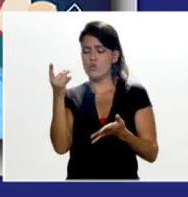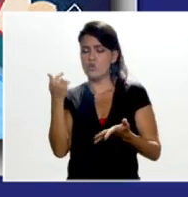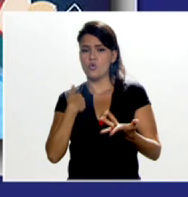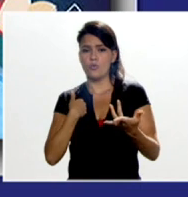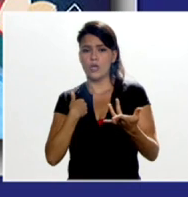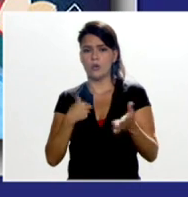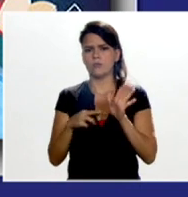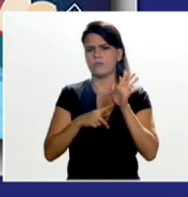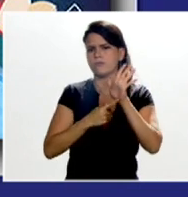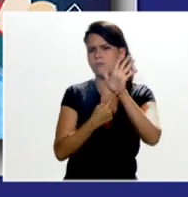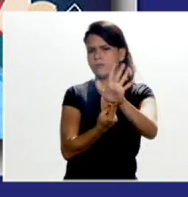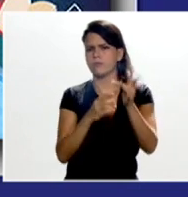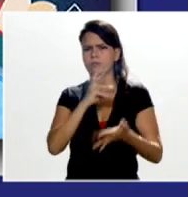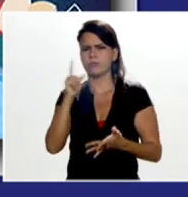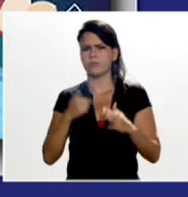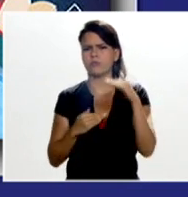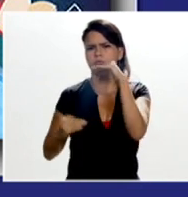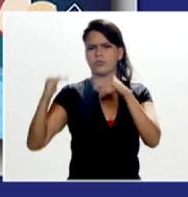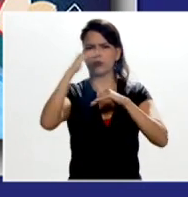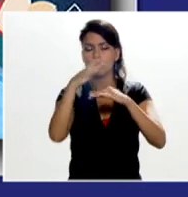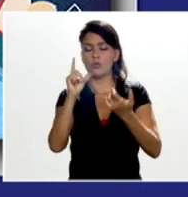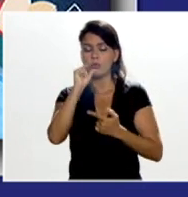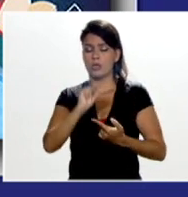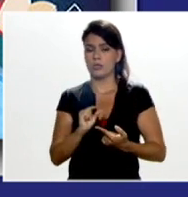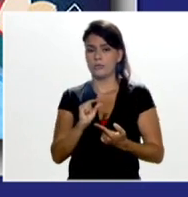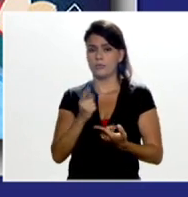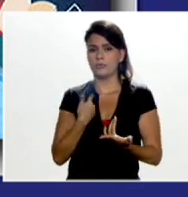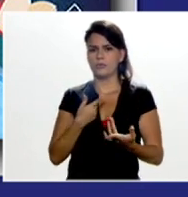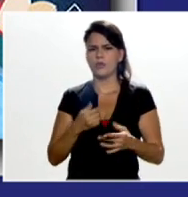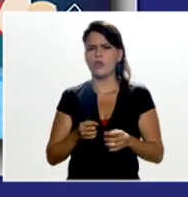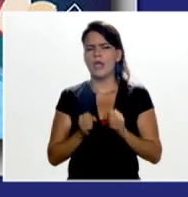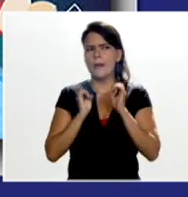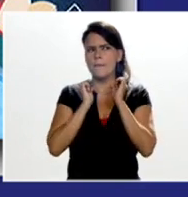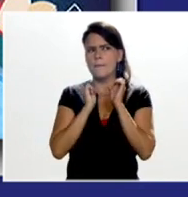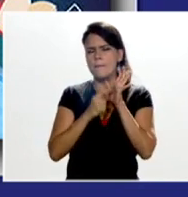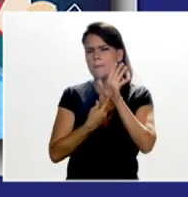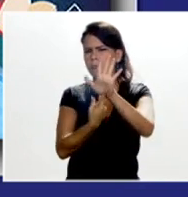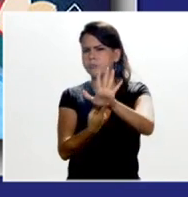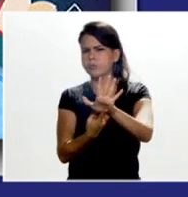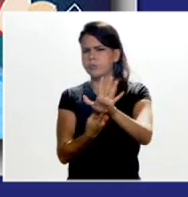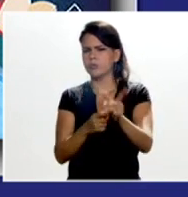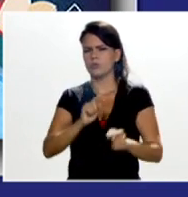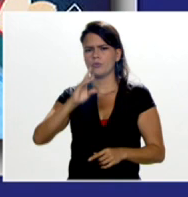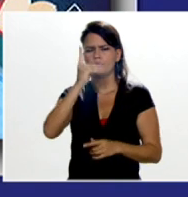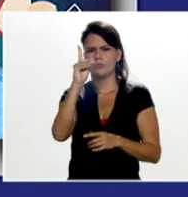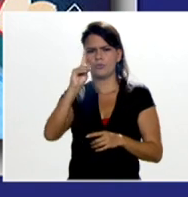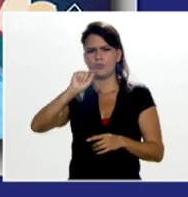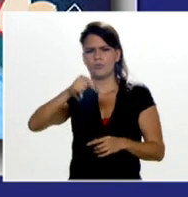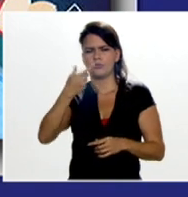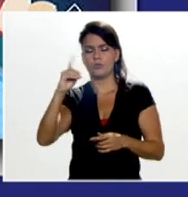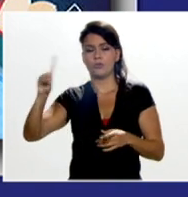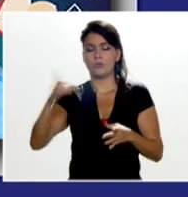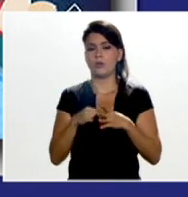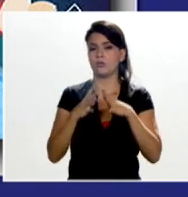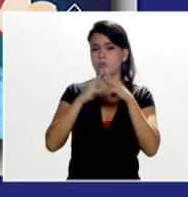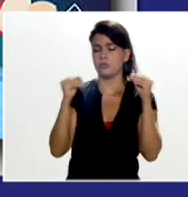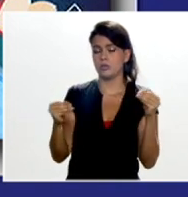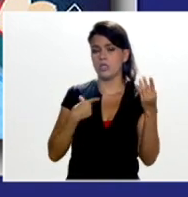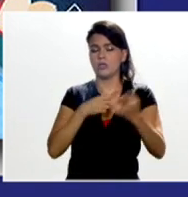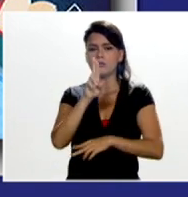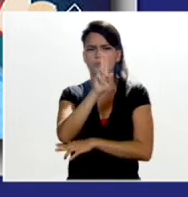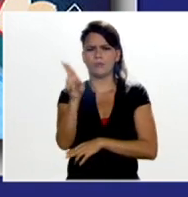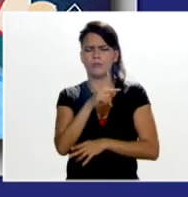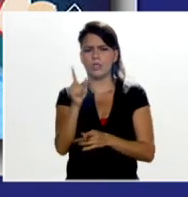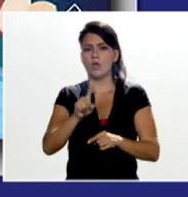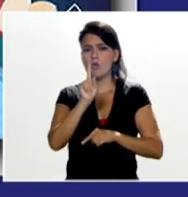cifras muy altas o muy pequeñas a través de una expresión decimal en la que la parte entera está comprendida